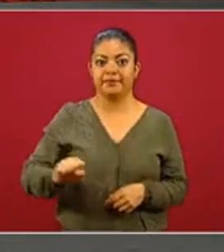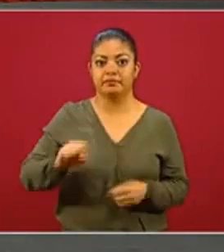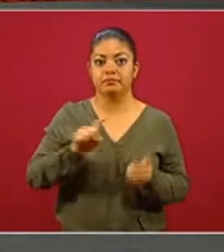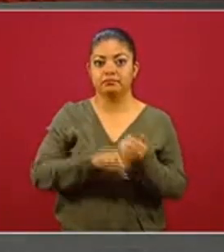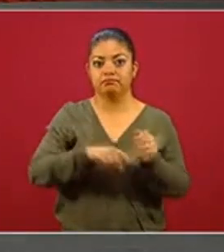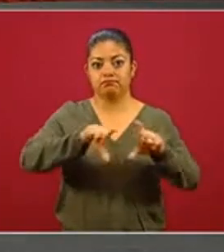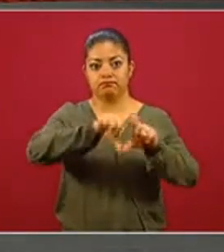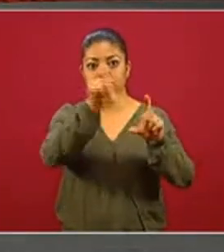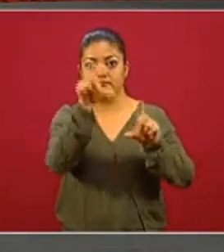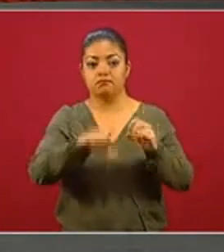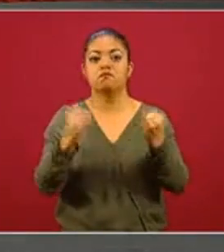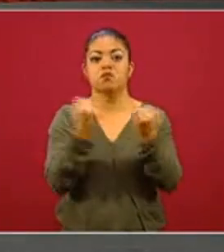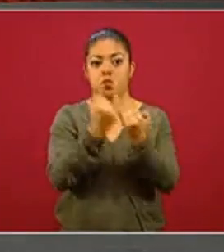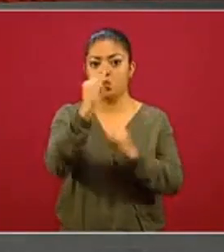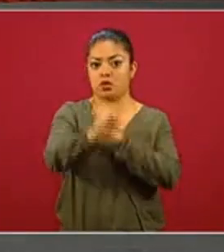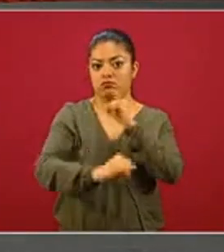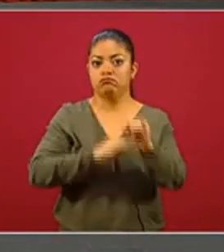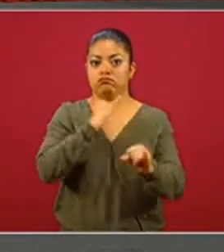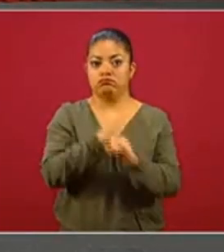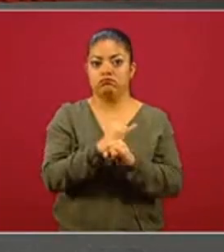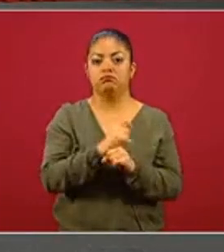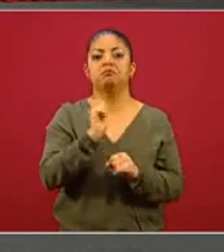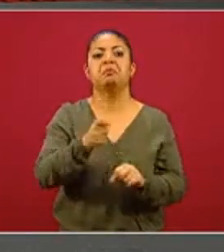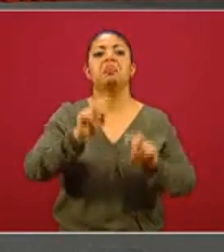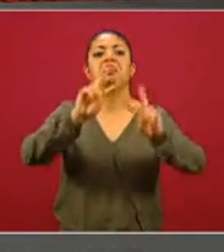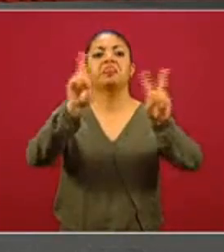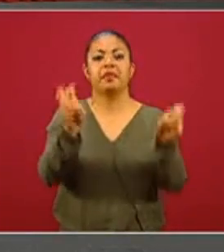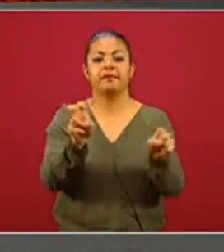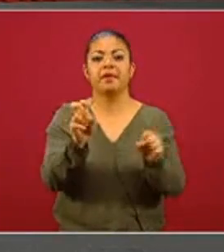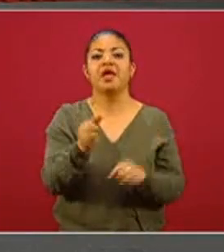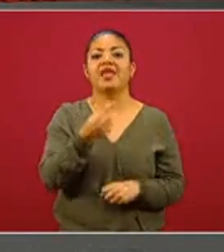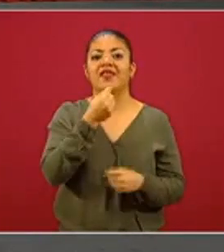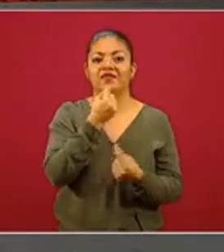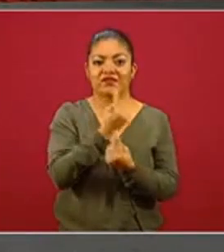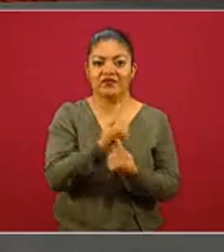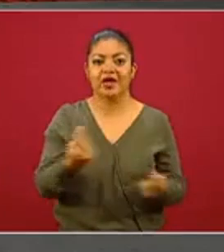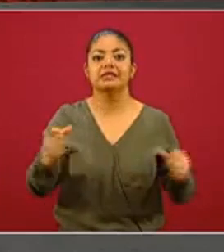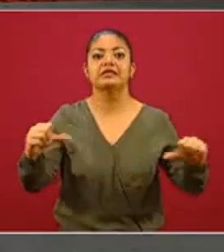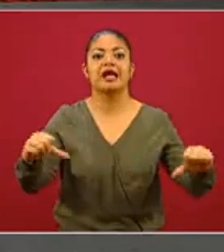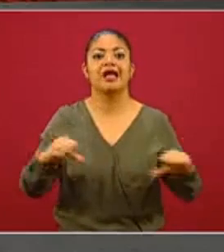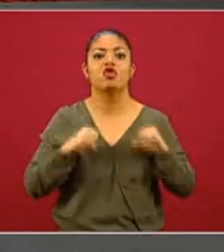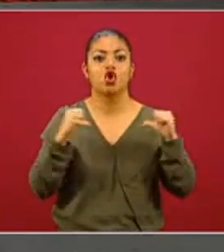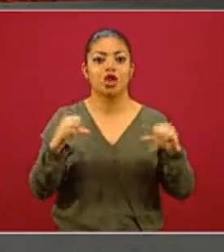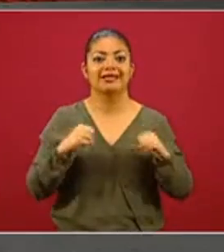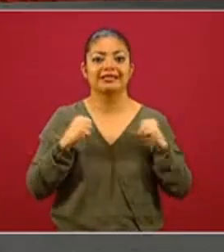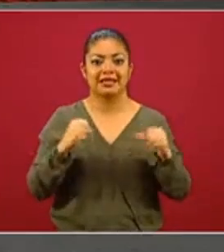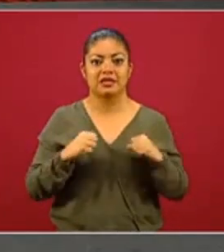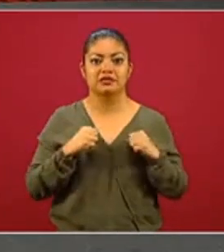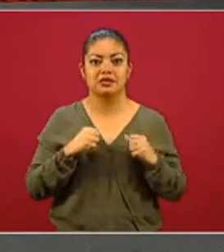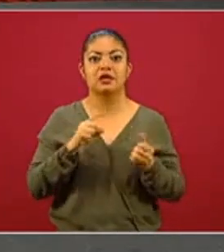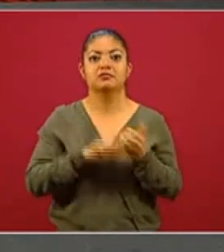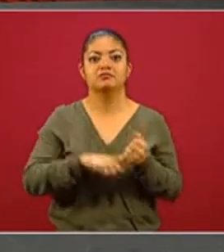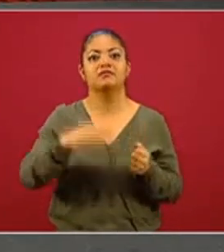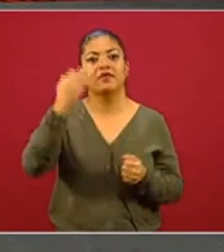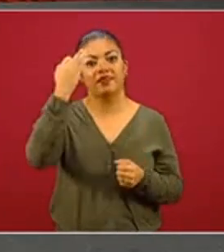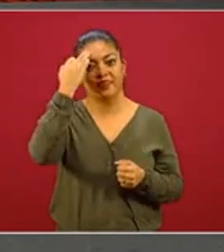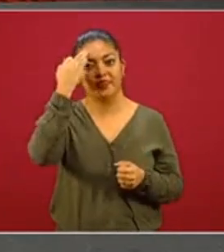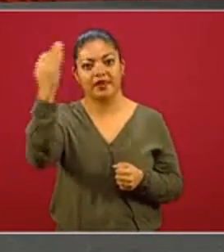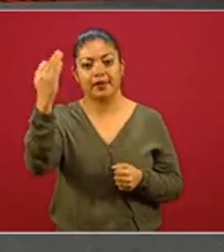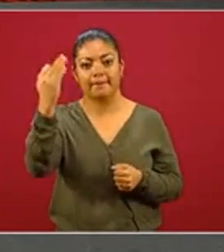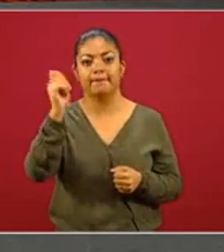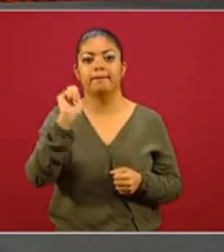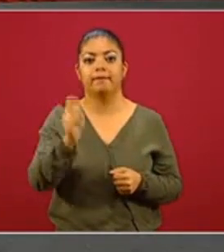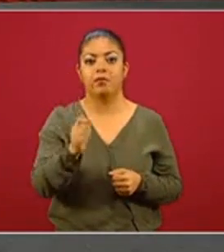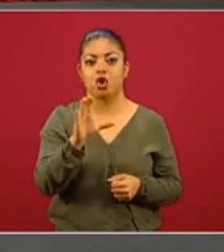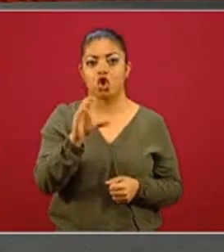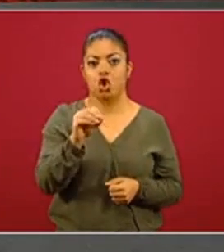nacionales como internacionales. El tema es infancia y adolescencia durante la epidemia de COVID.